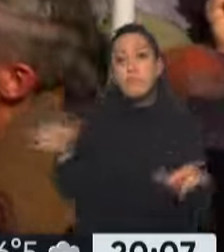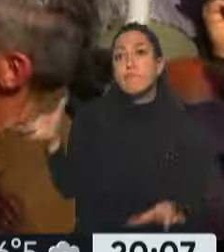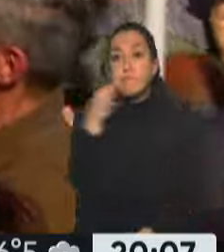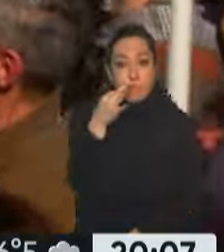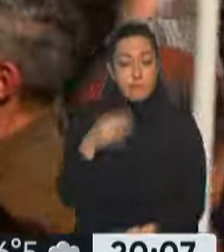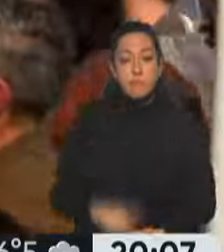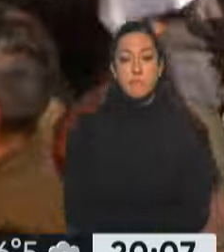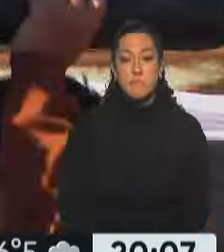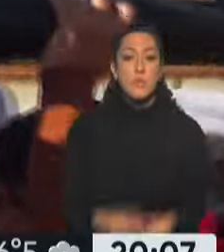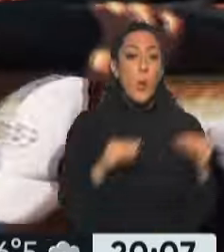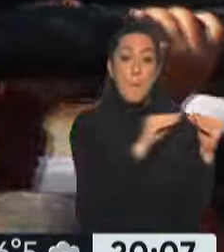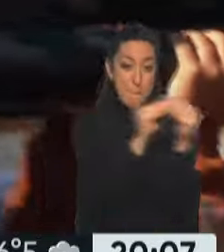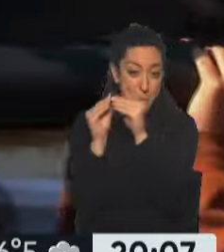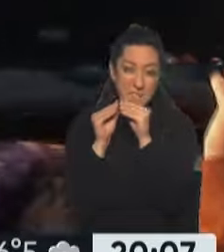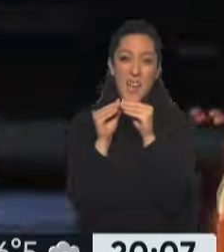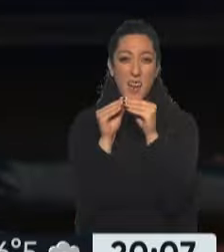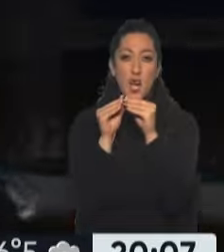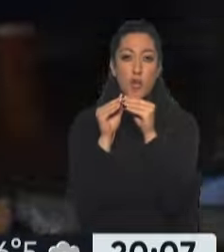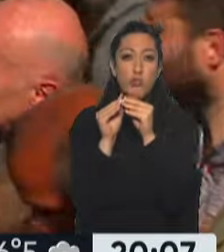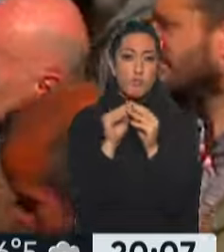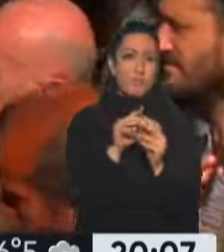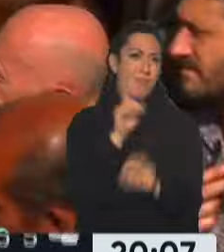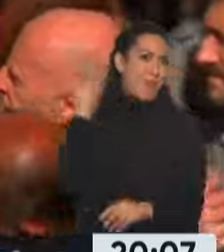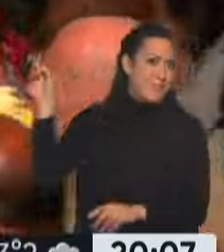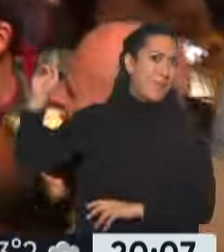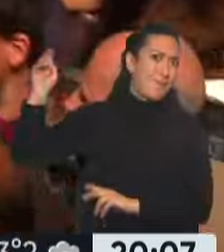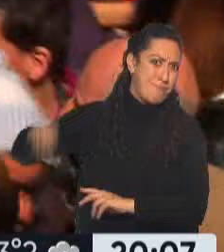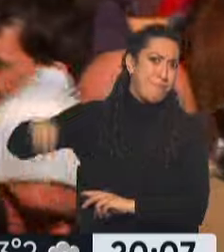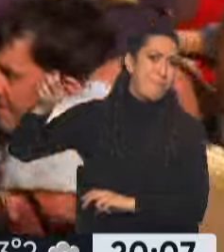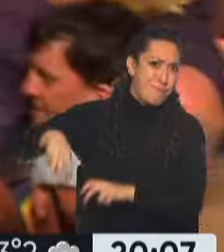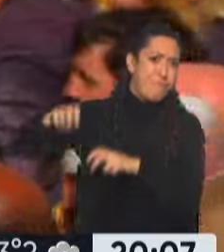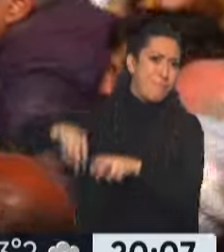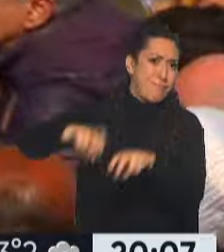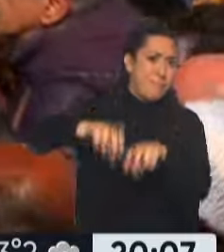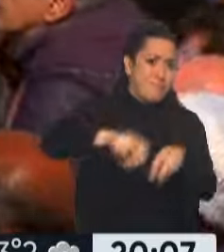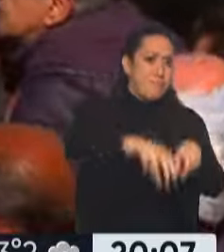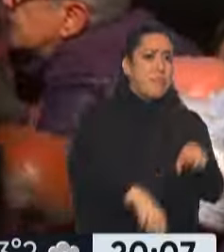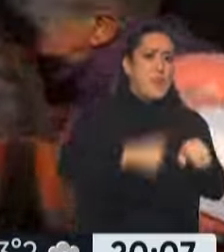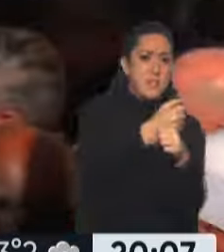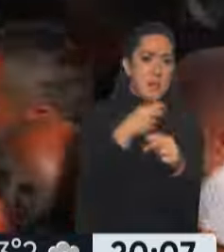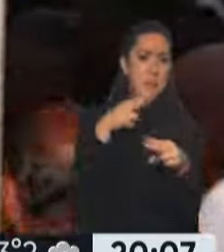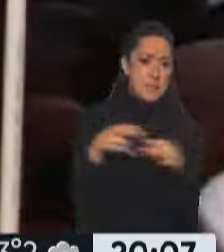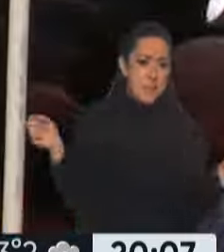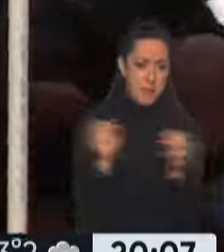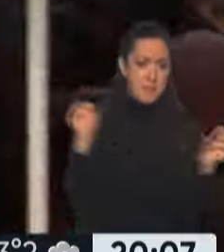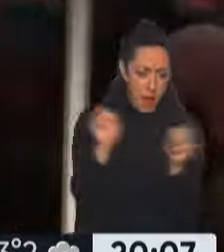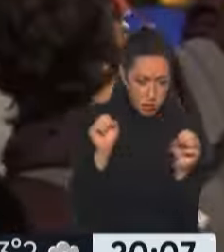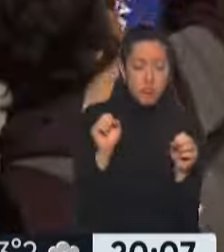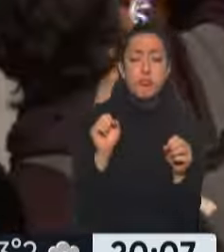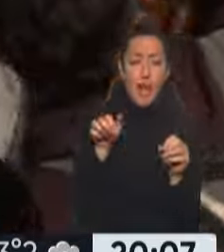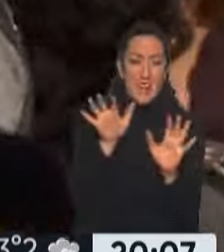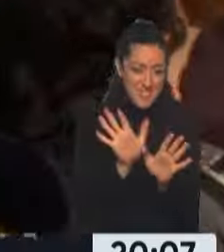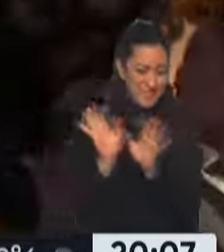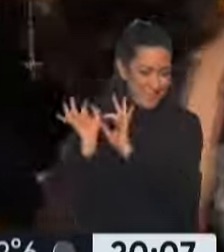y los compañeros han venido caminando desde allá. Y acá están llegando, entrando a la plaza. Así llegaban a la Plaza de